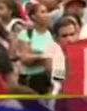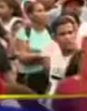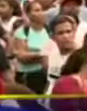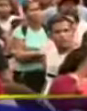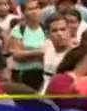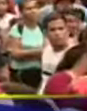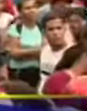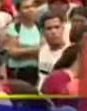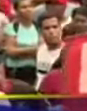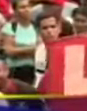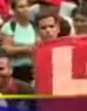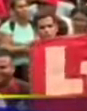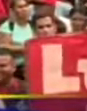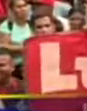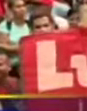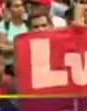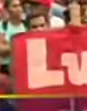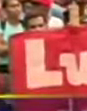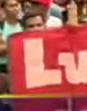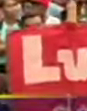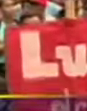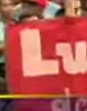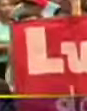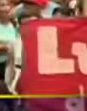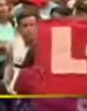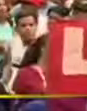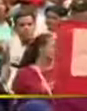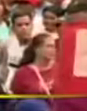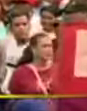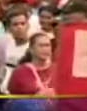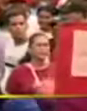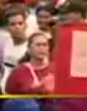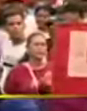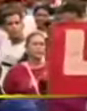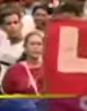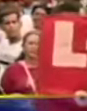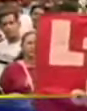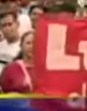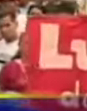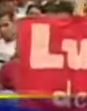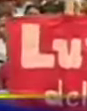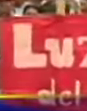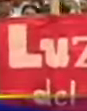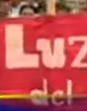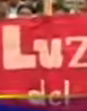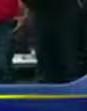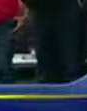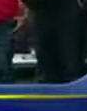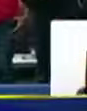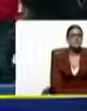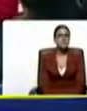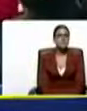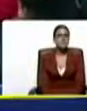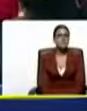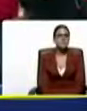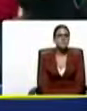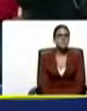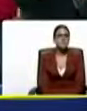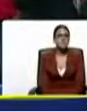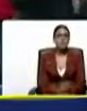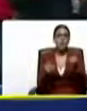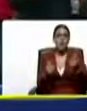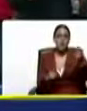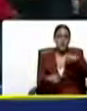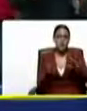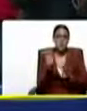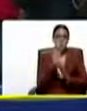ten la seguridad, la certeza que nos vamos a recuperar. Y ya vamos por el